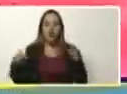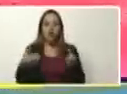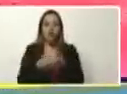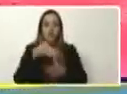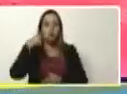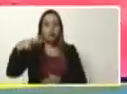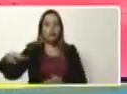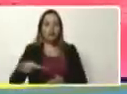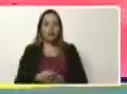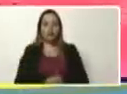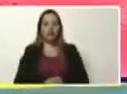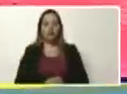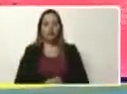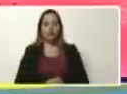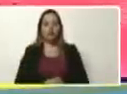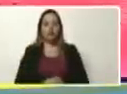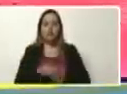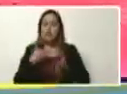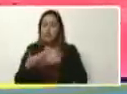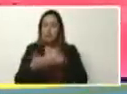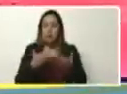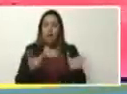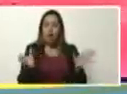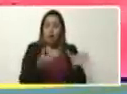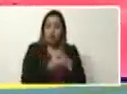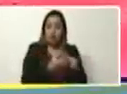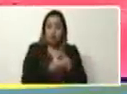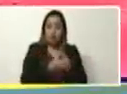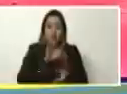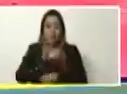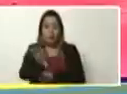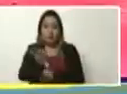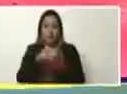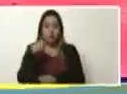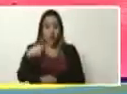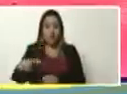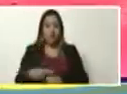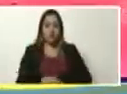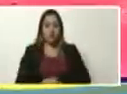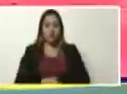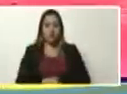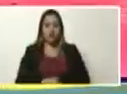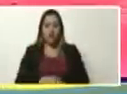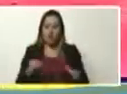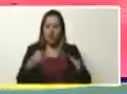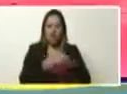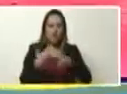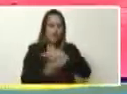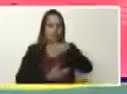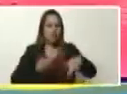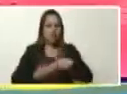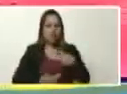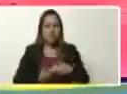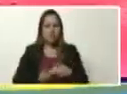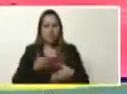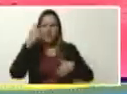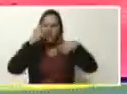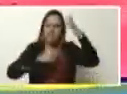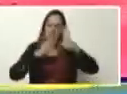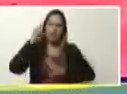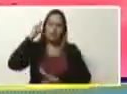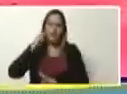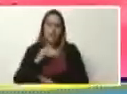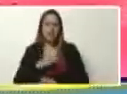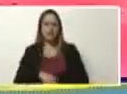políticos, más allá del gran polo patriótico, más allá del bloque revolucionario, patriótico, chavista,